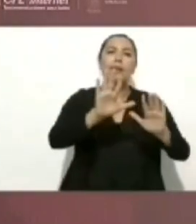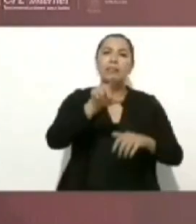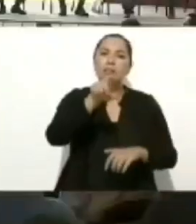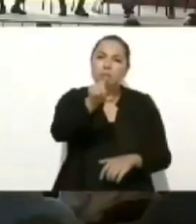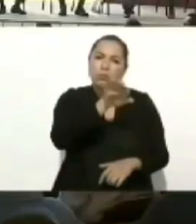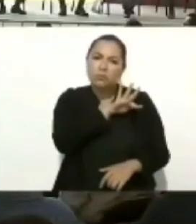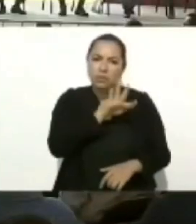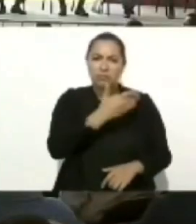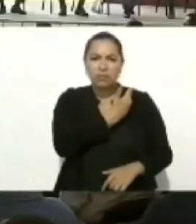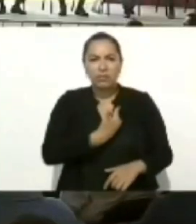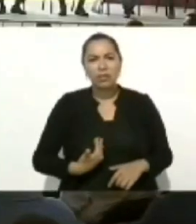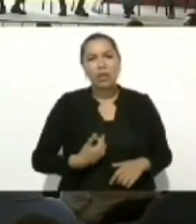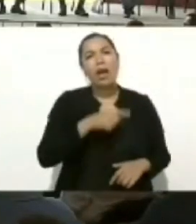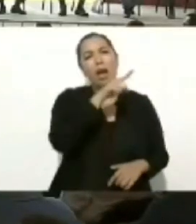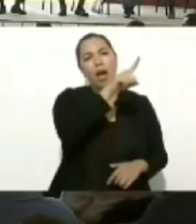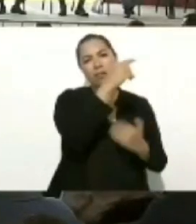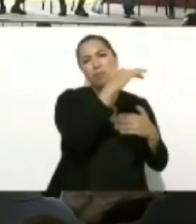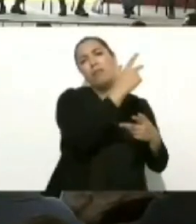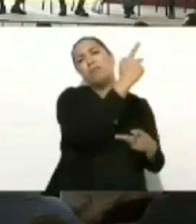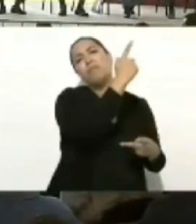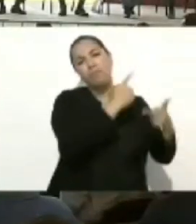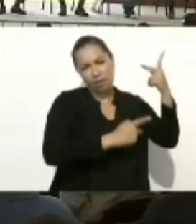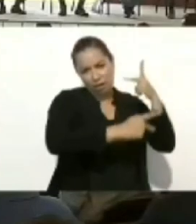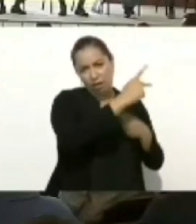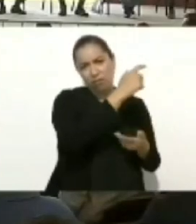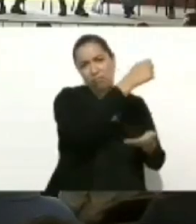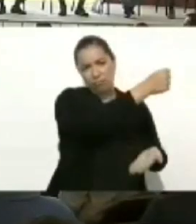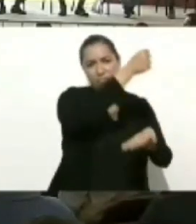crédito para darle a los de arriba,